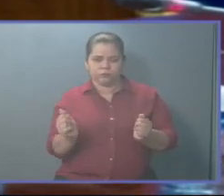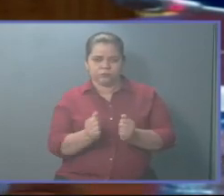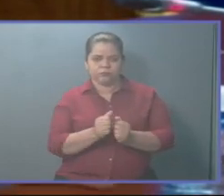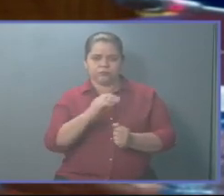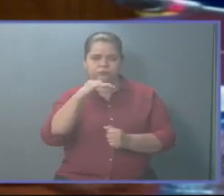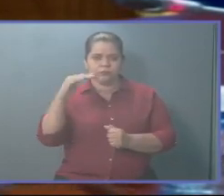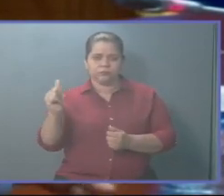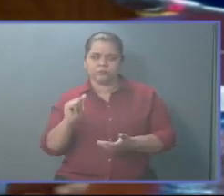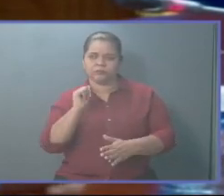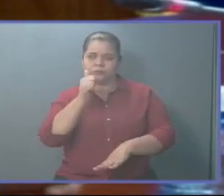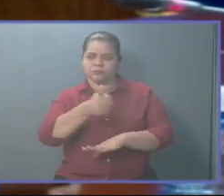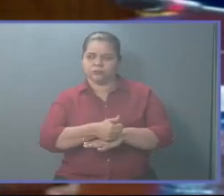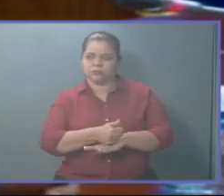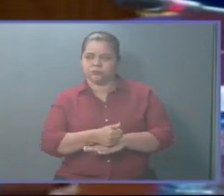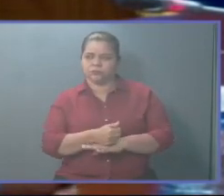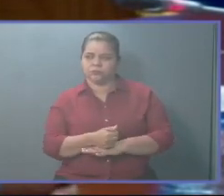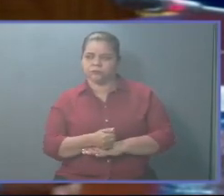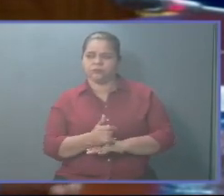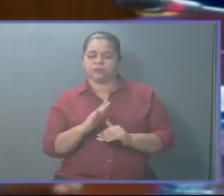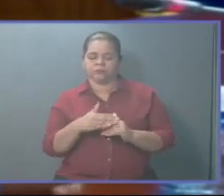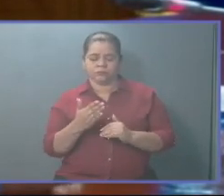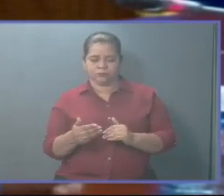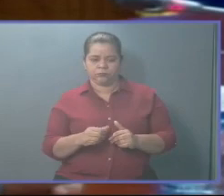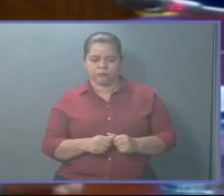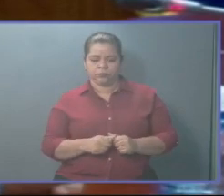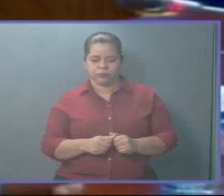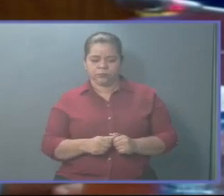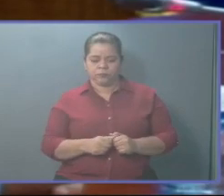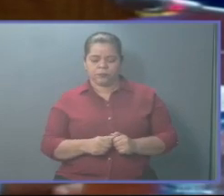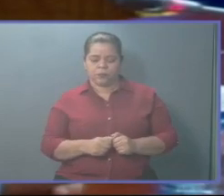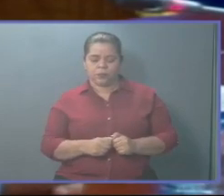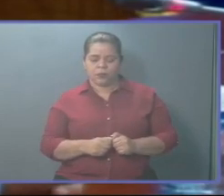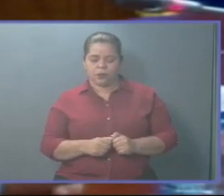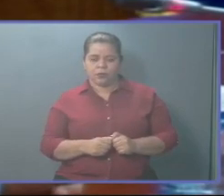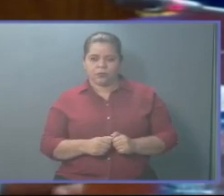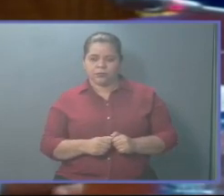después de que se integra la Federación Centroamericana,